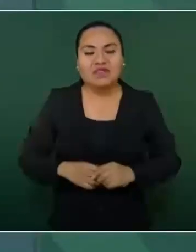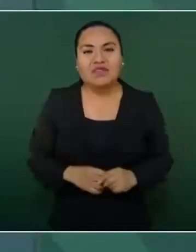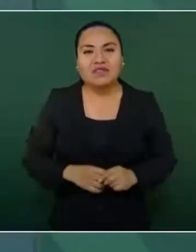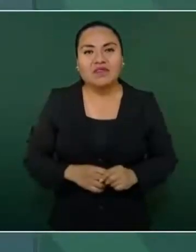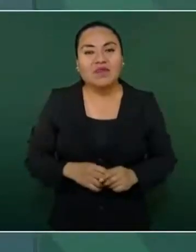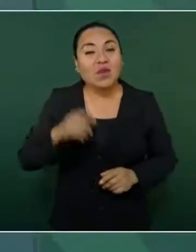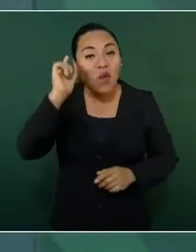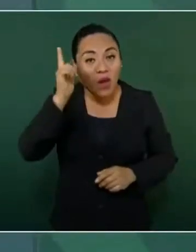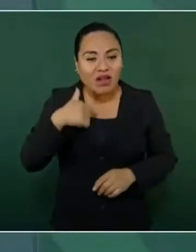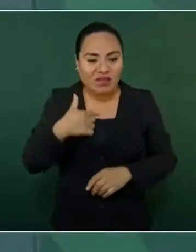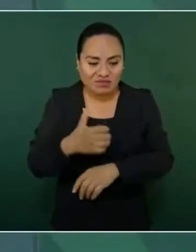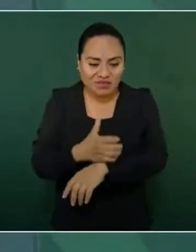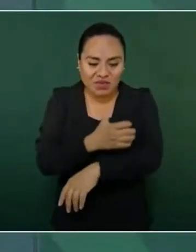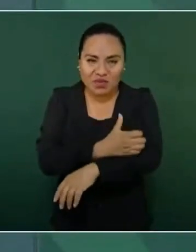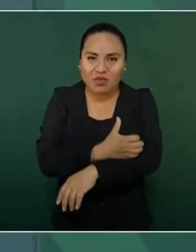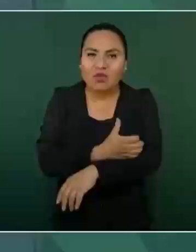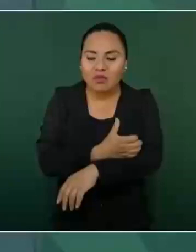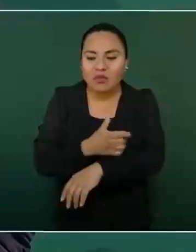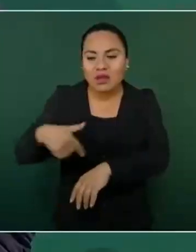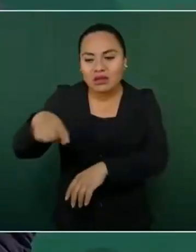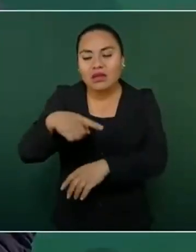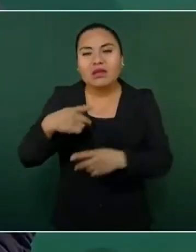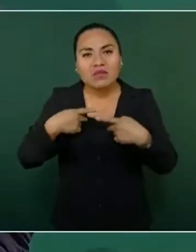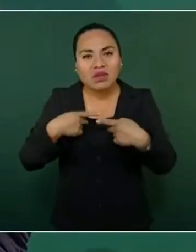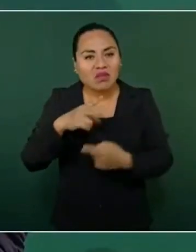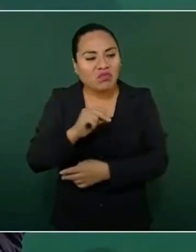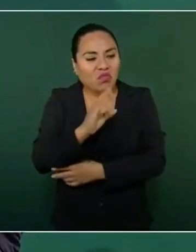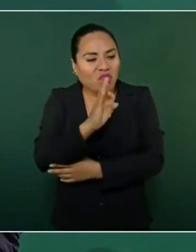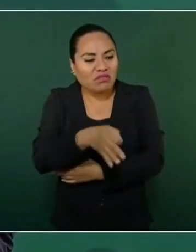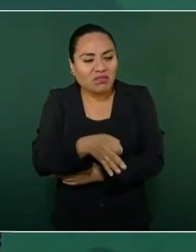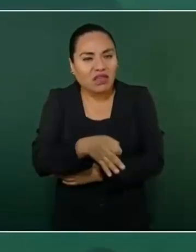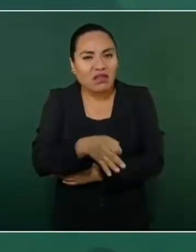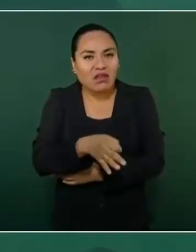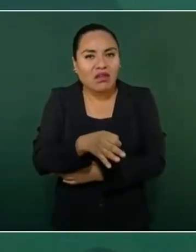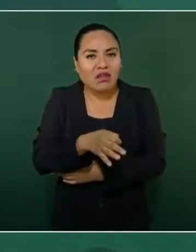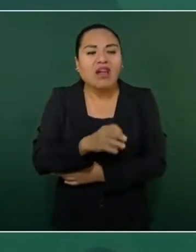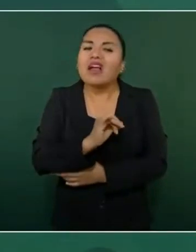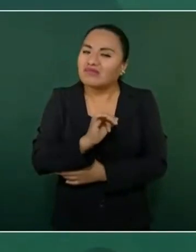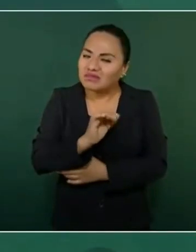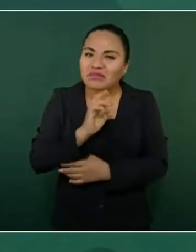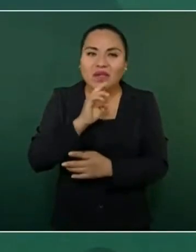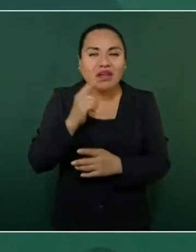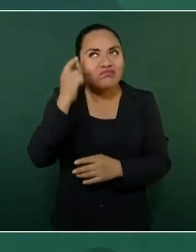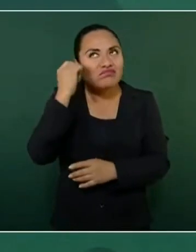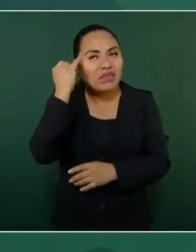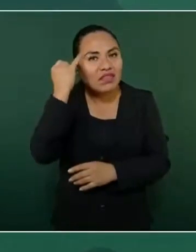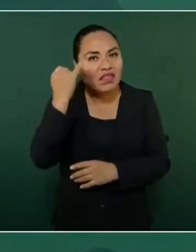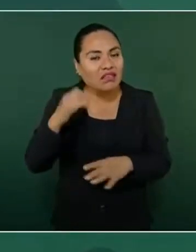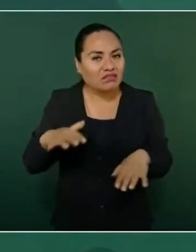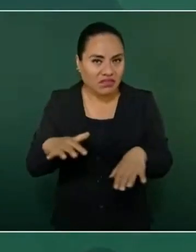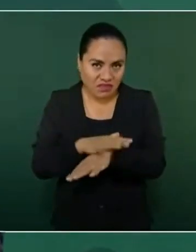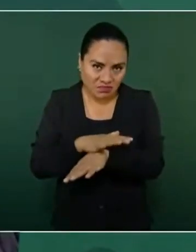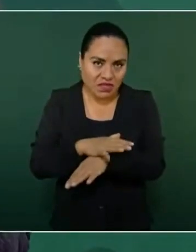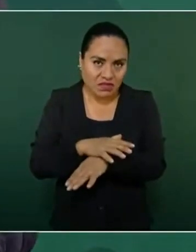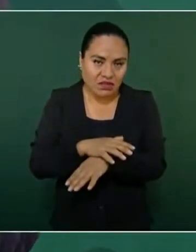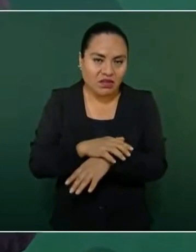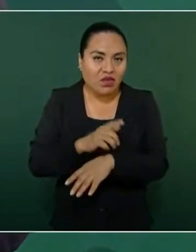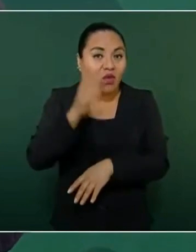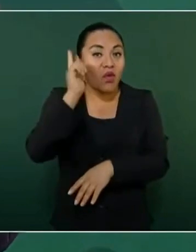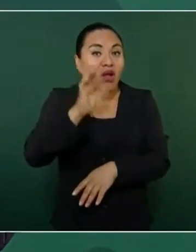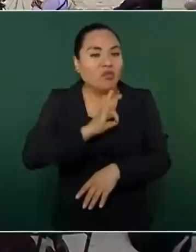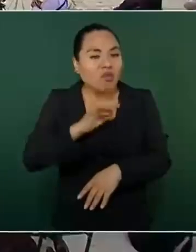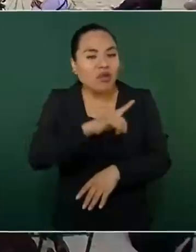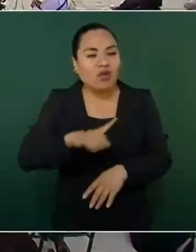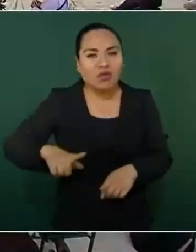ayuden. Les hago un llamado para que se pongan de acuerdo con el gobernador y